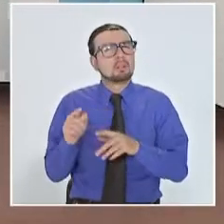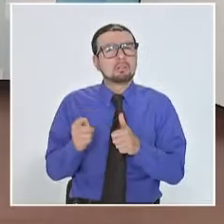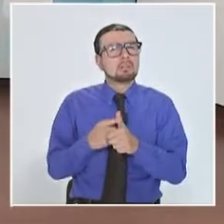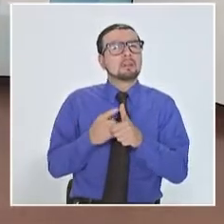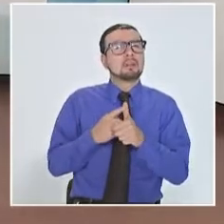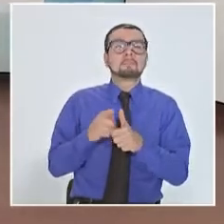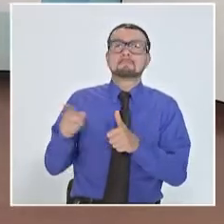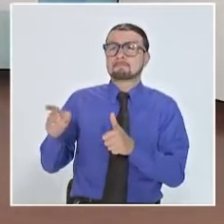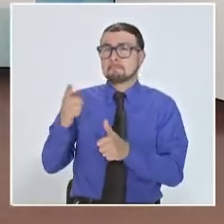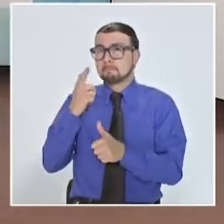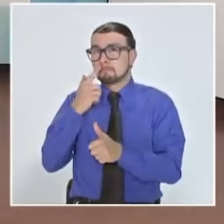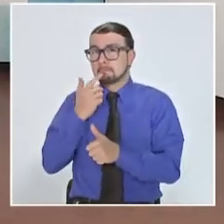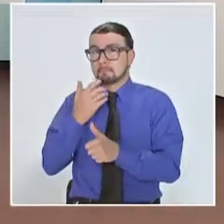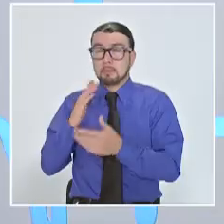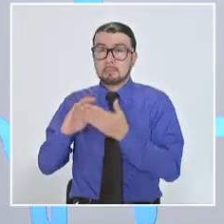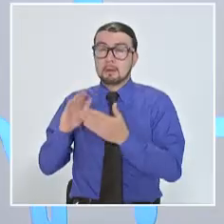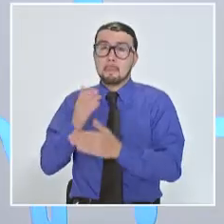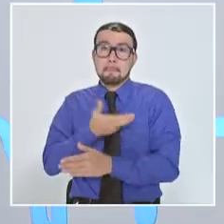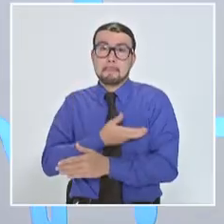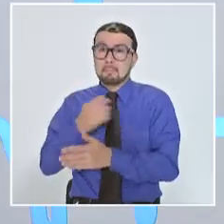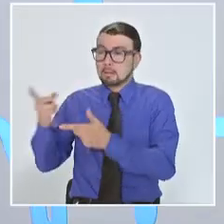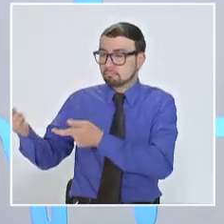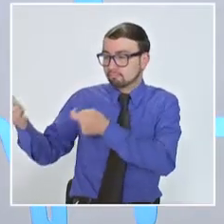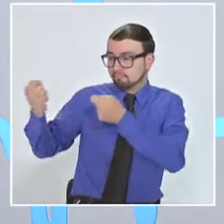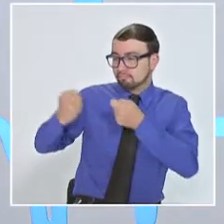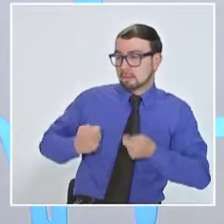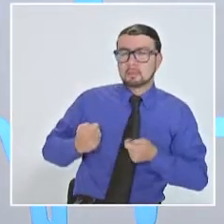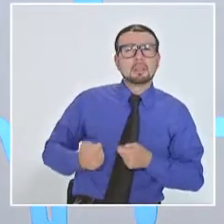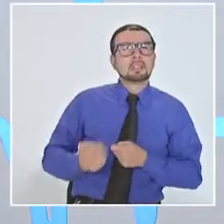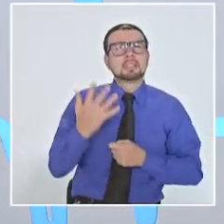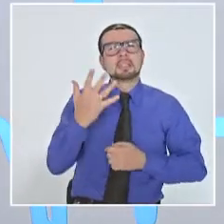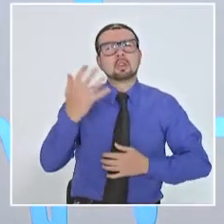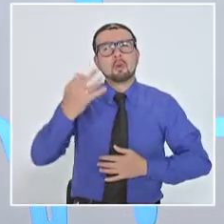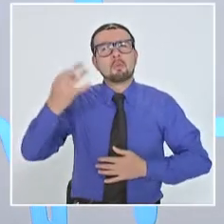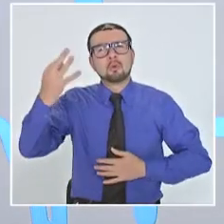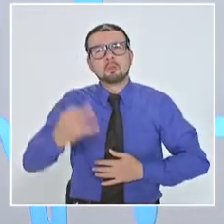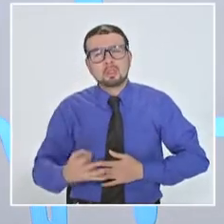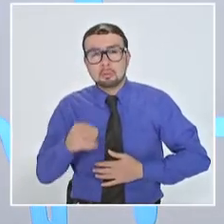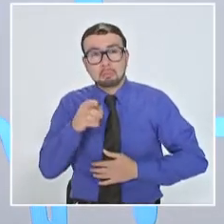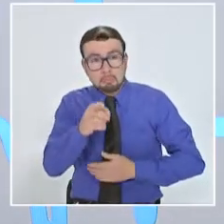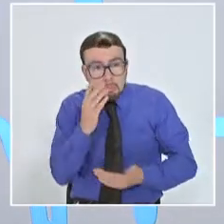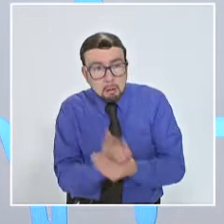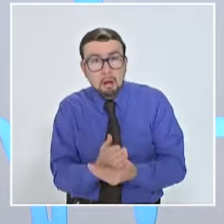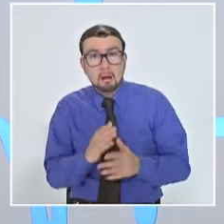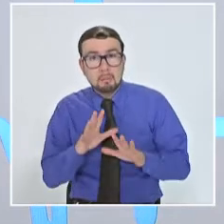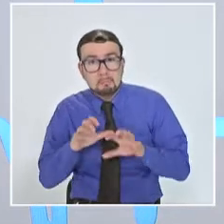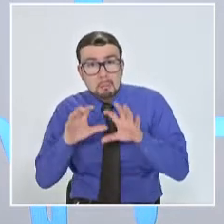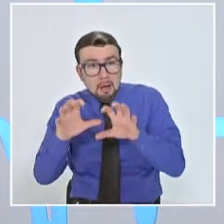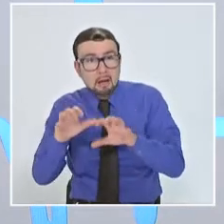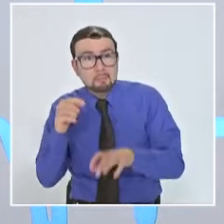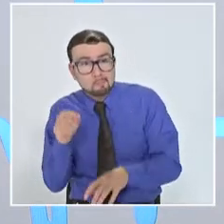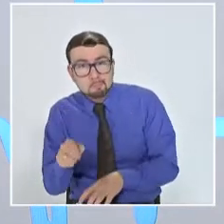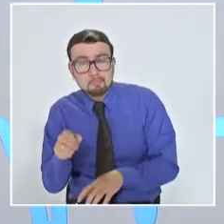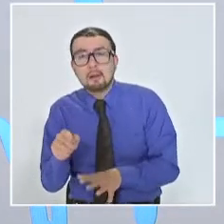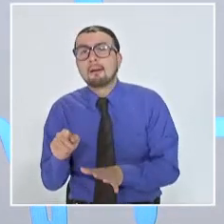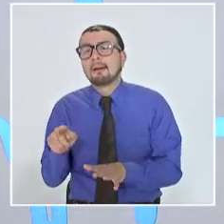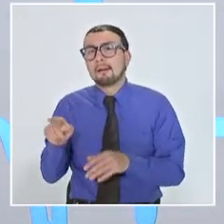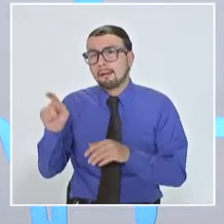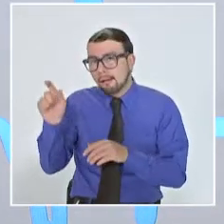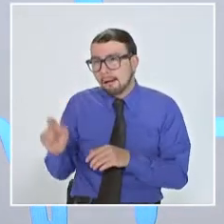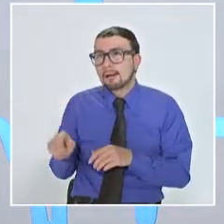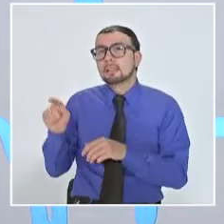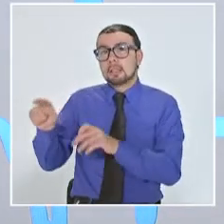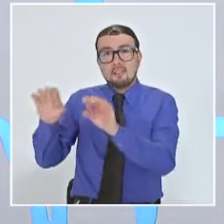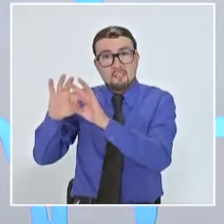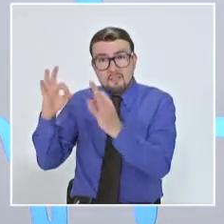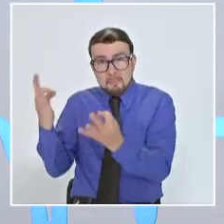factor hereditario. 5% de los cánceres que se presentan generalmente están asociados a una persona que